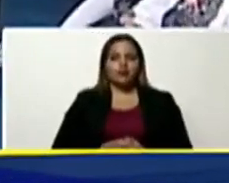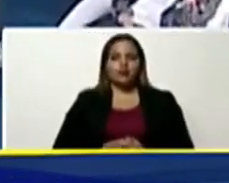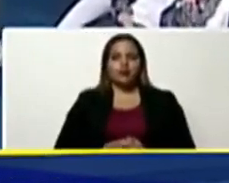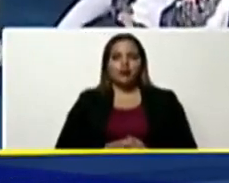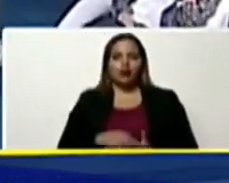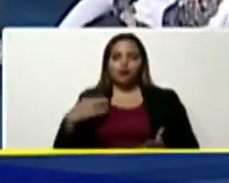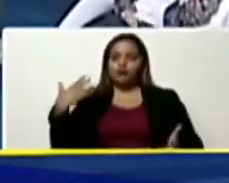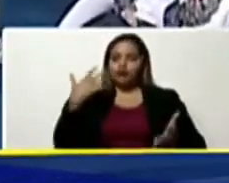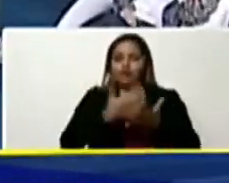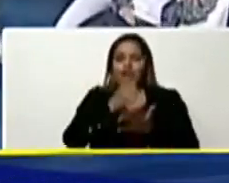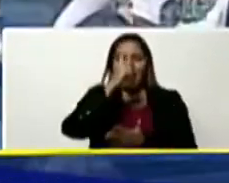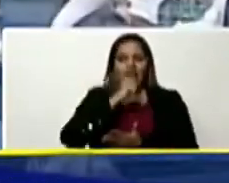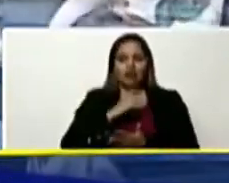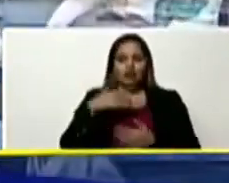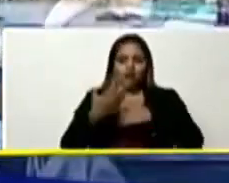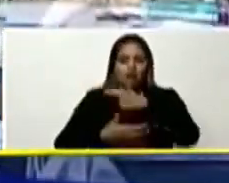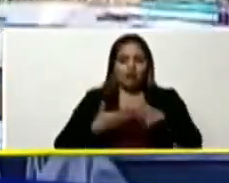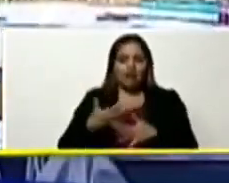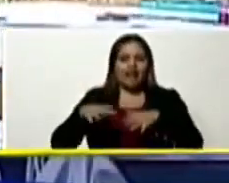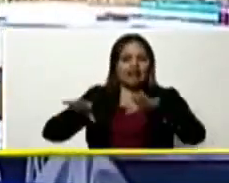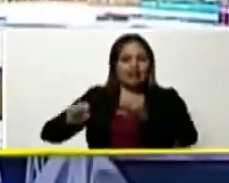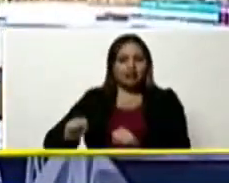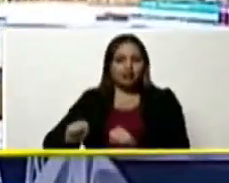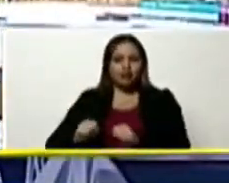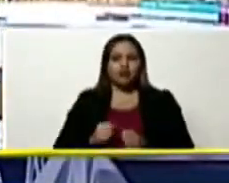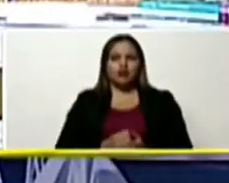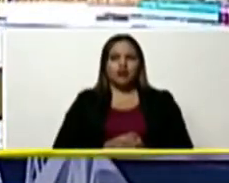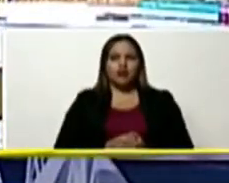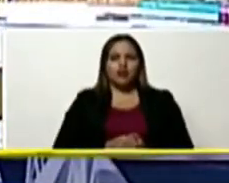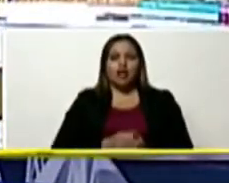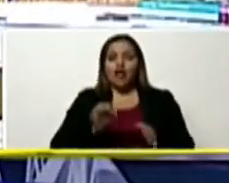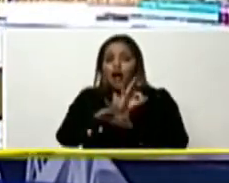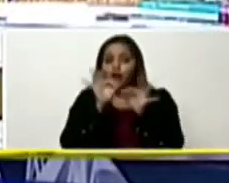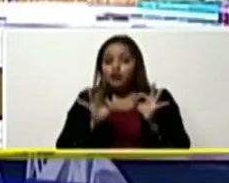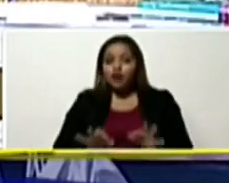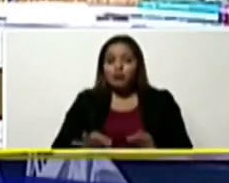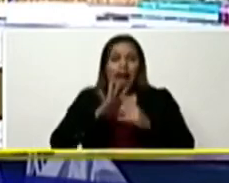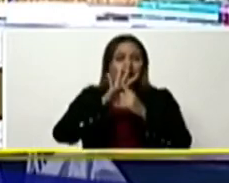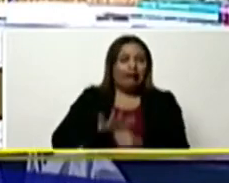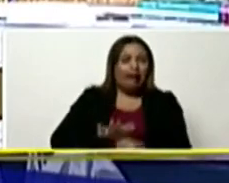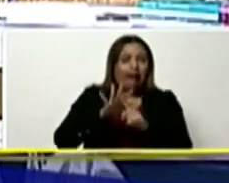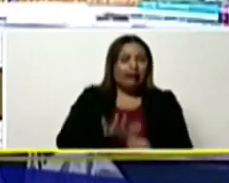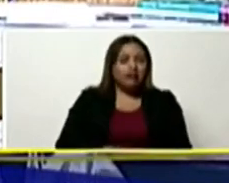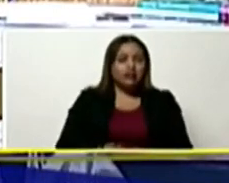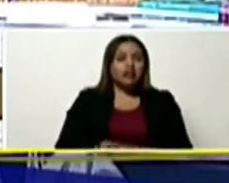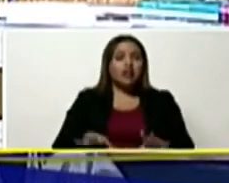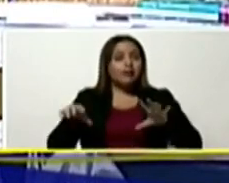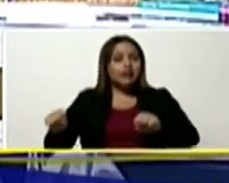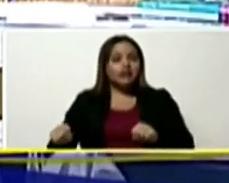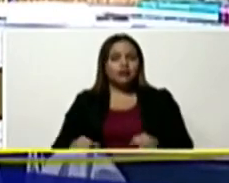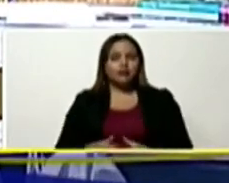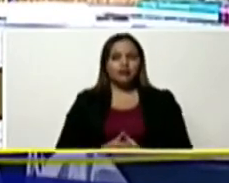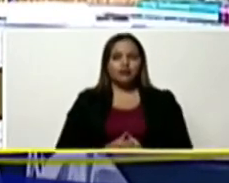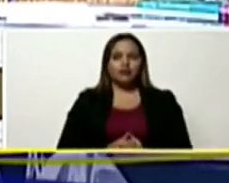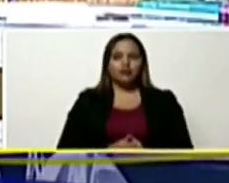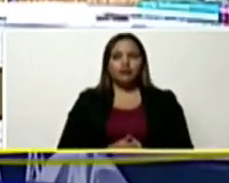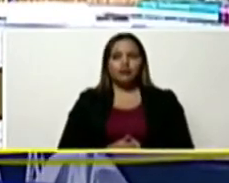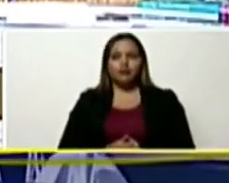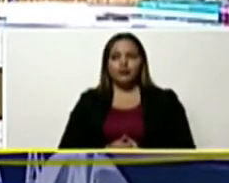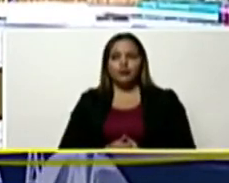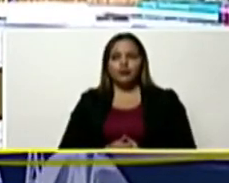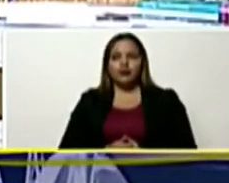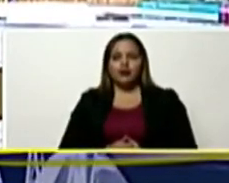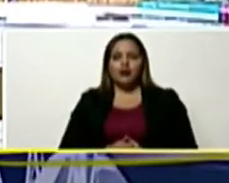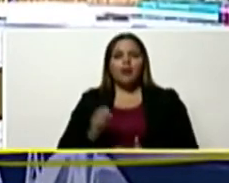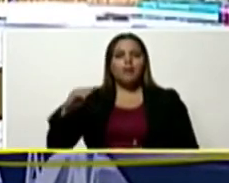tiempo en la crisis del capitalismo neoliberal y del modelo civilizatorio explotador del capitalismo, Marx se